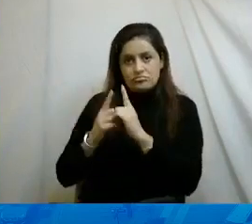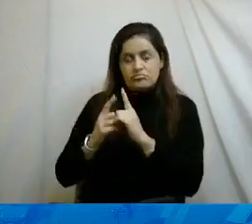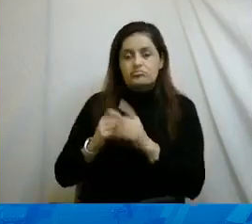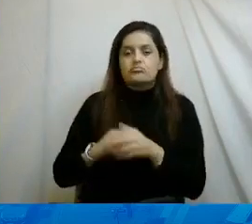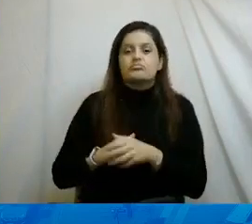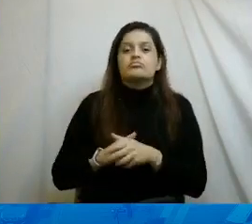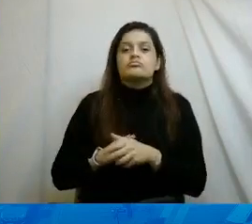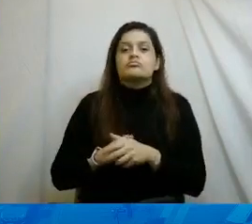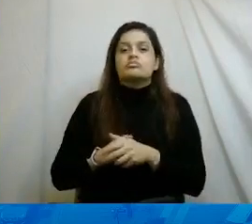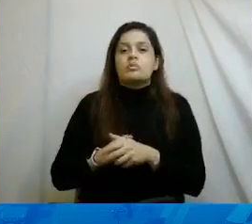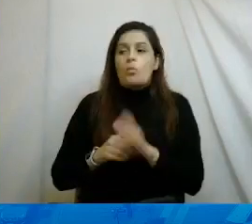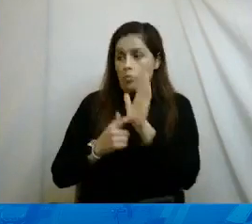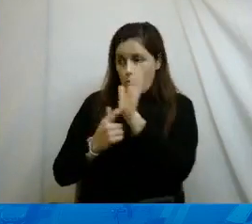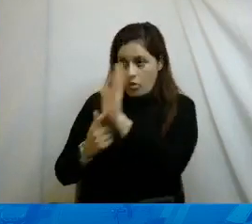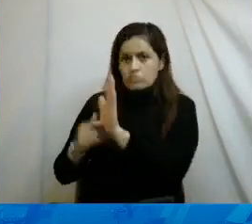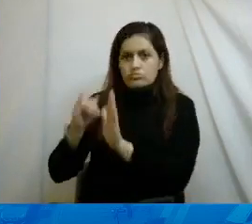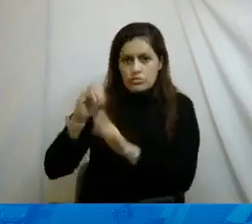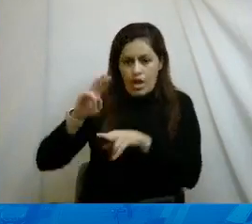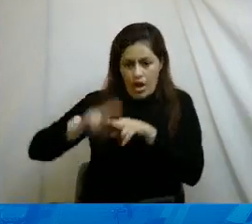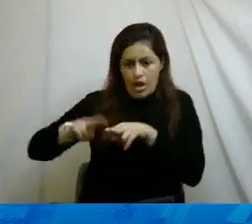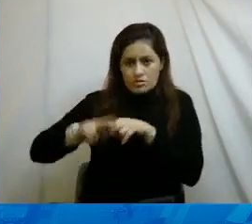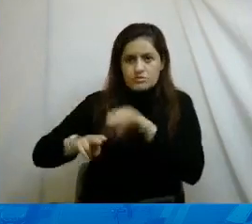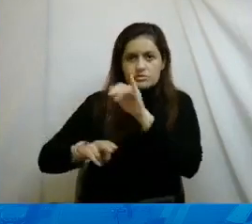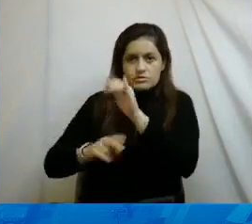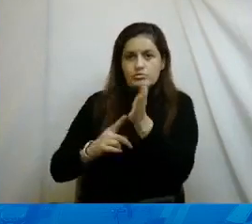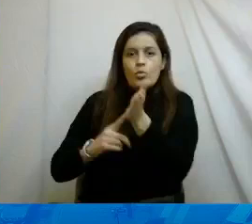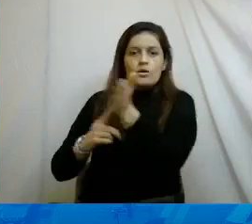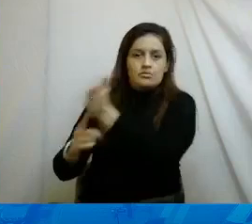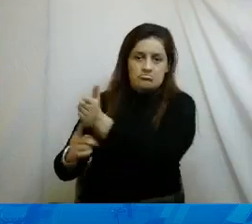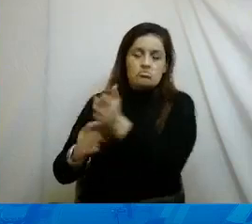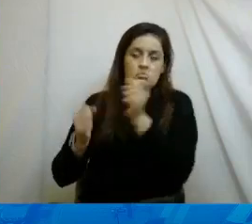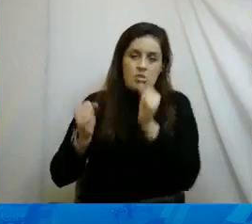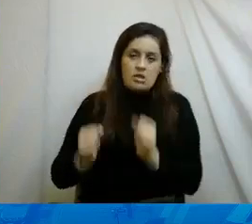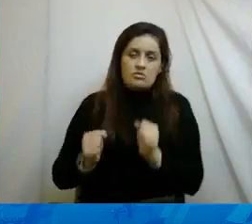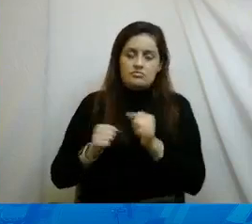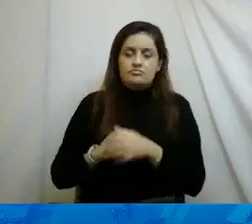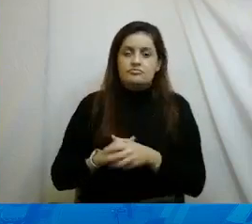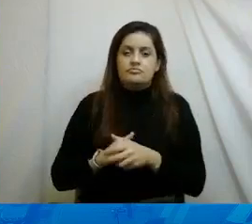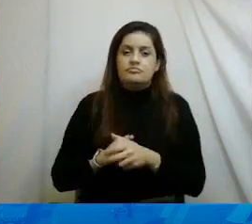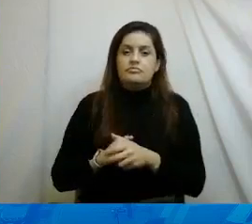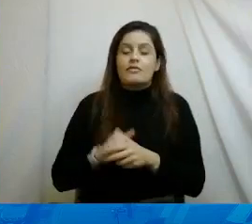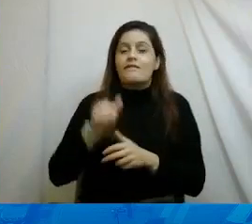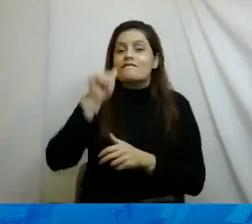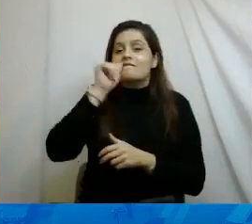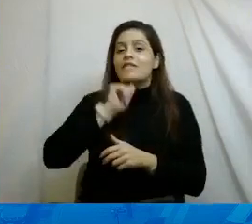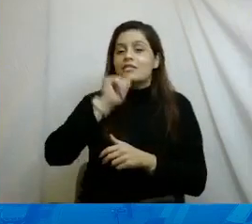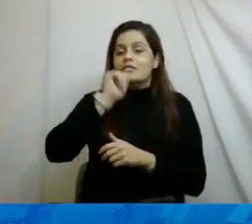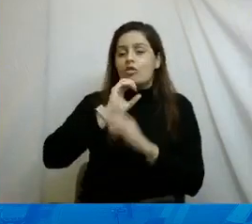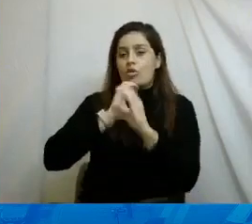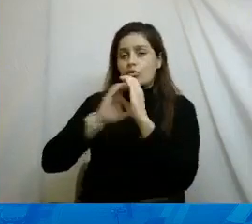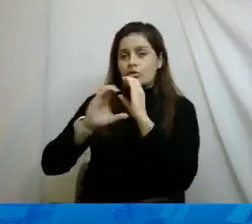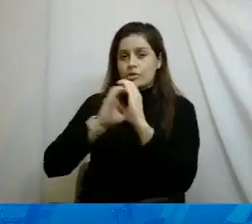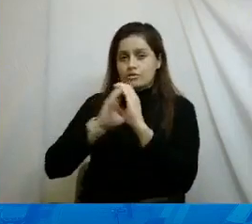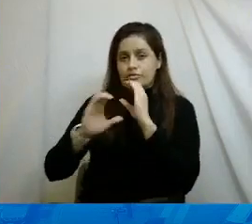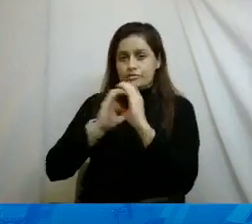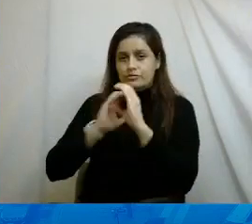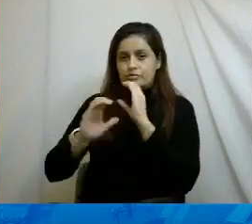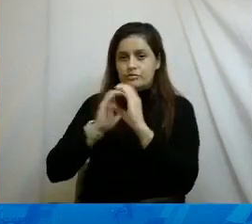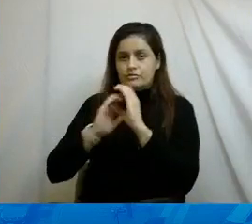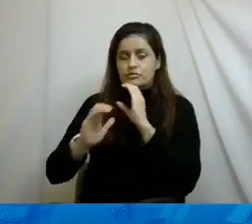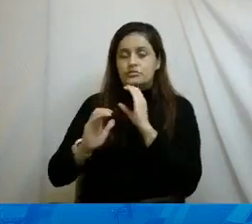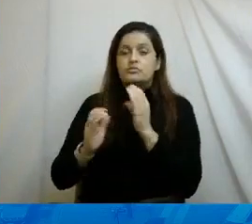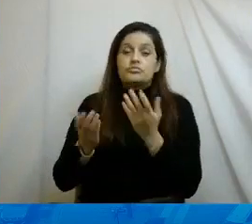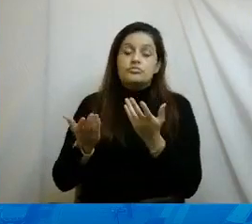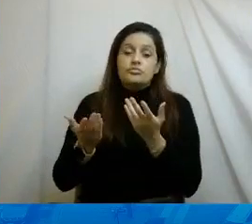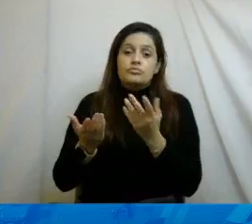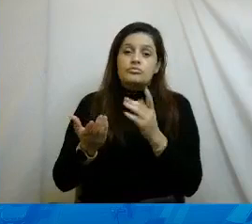también que se están realizando estas fiscalizaciones. Yo creo que acá falta la comunicación con los dirigentes. Entonces, para